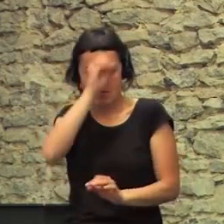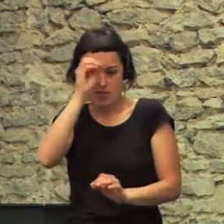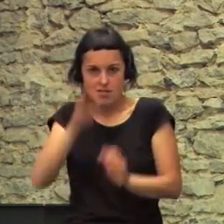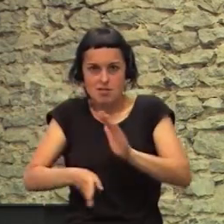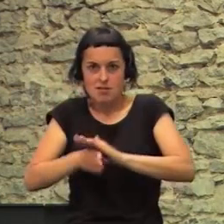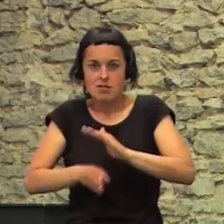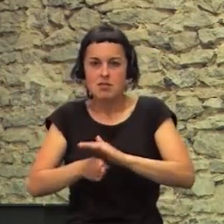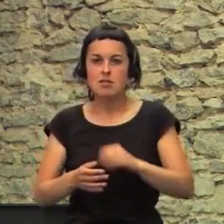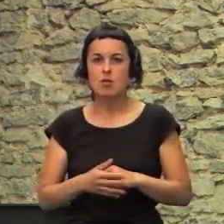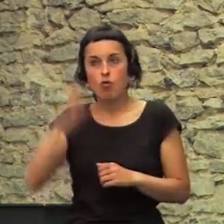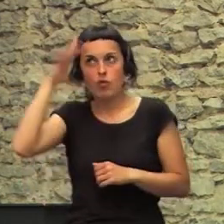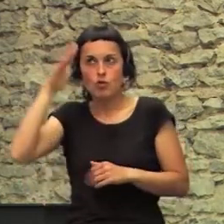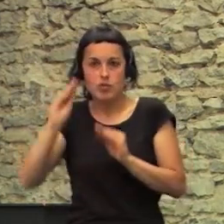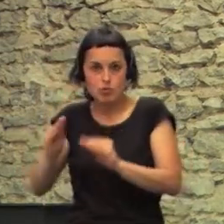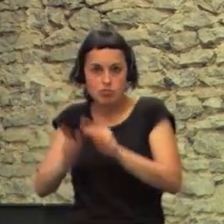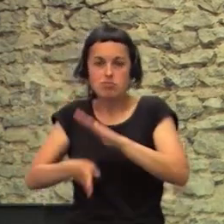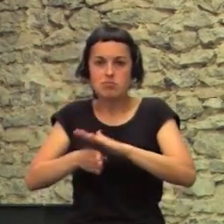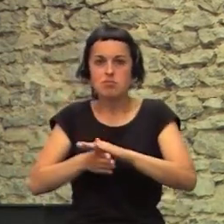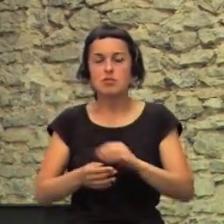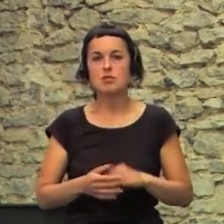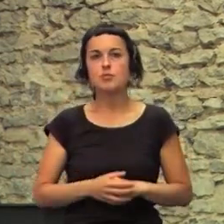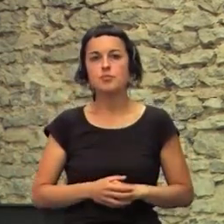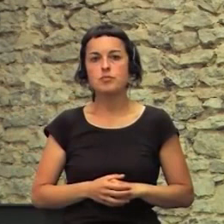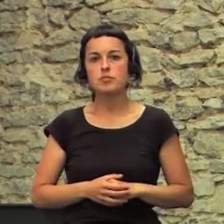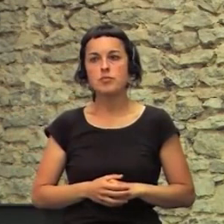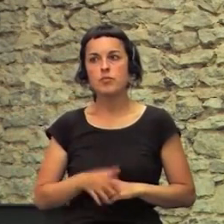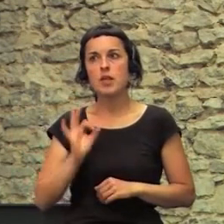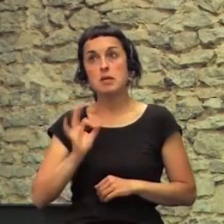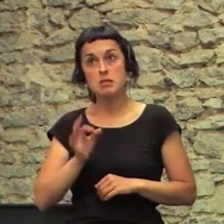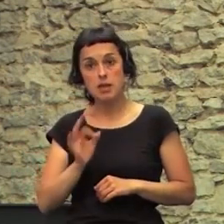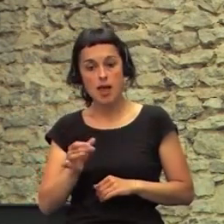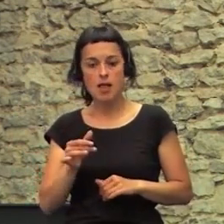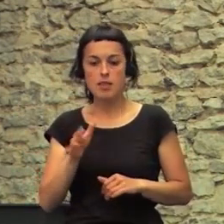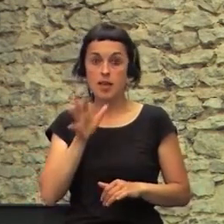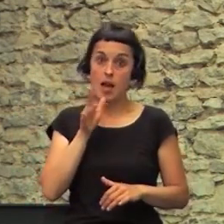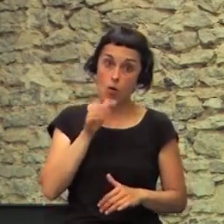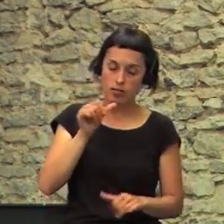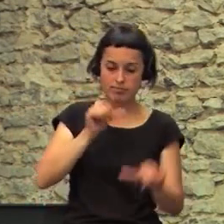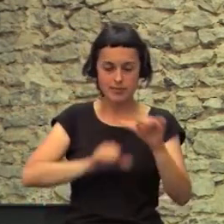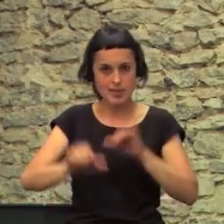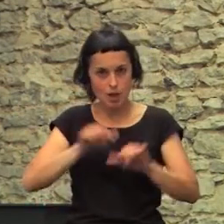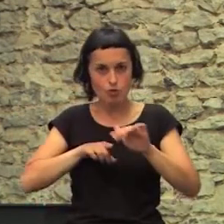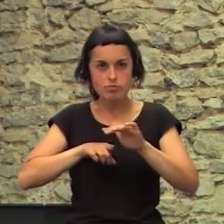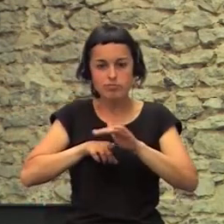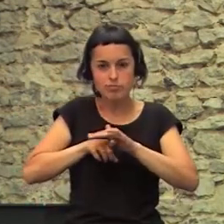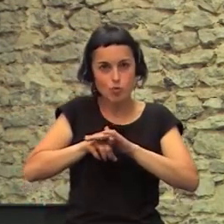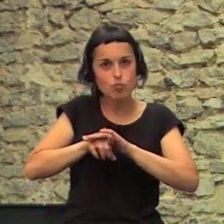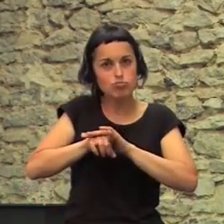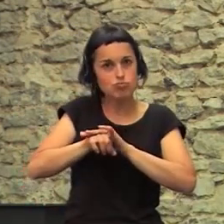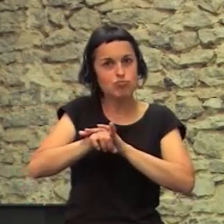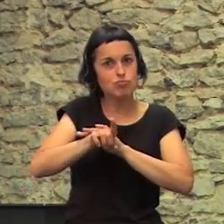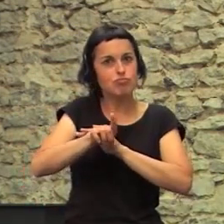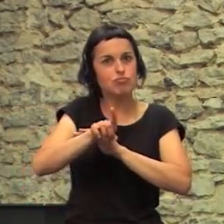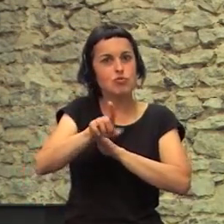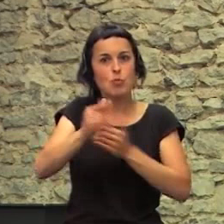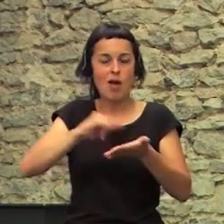experiencias de... Bueno, ahora es cierto que con el desarrollo de las cirugías, cada vez más unas tecnologías más avanzadas